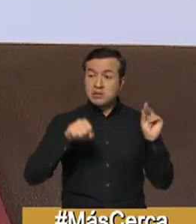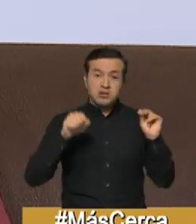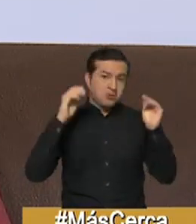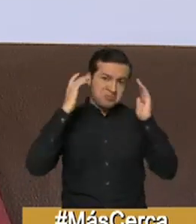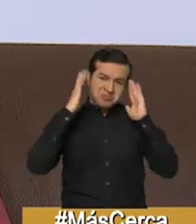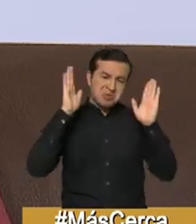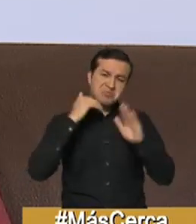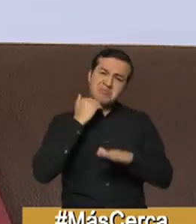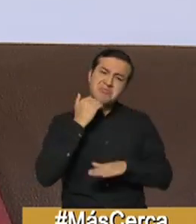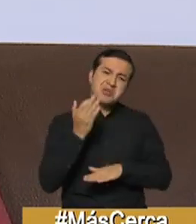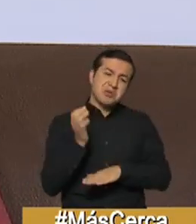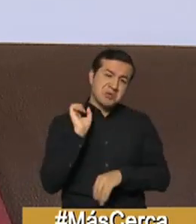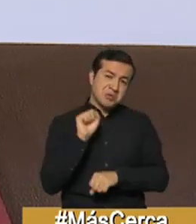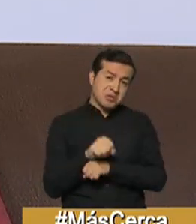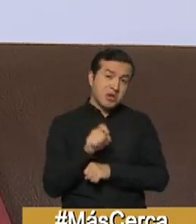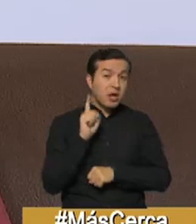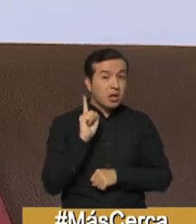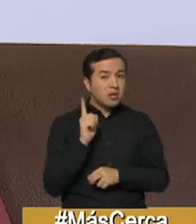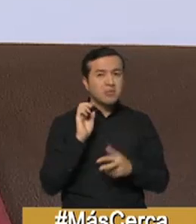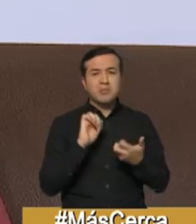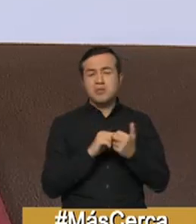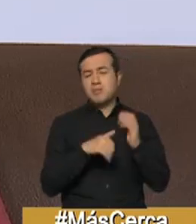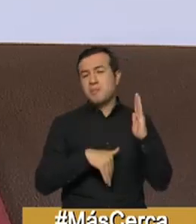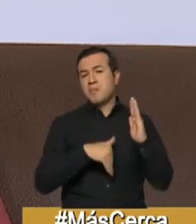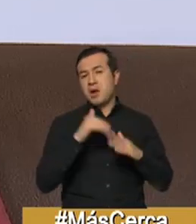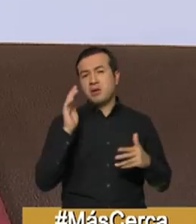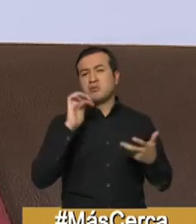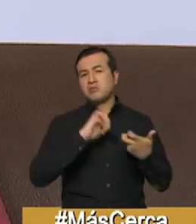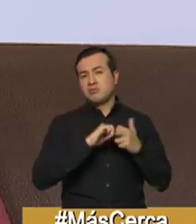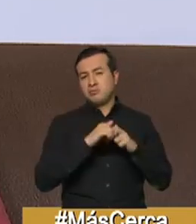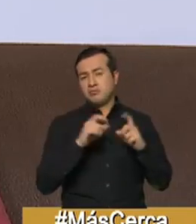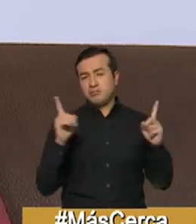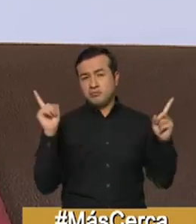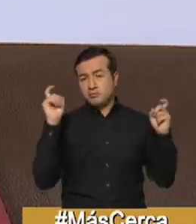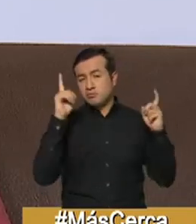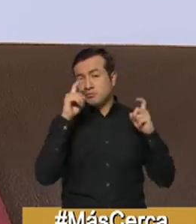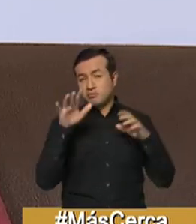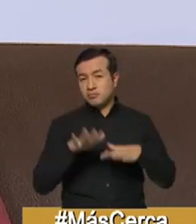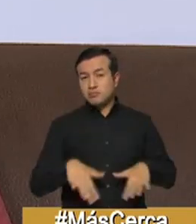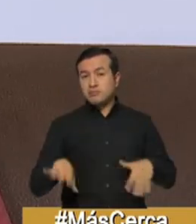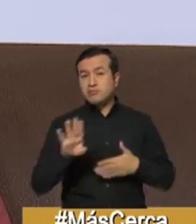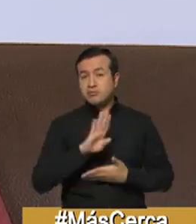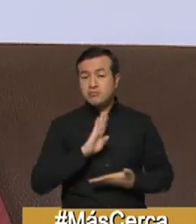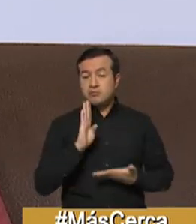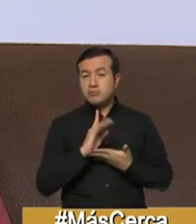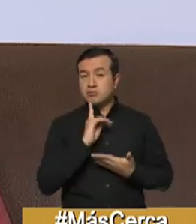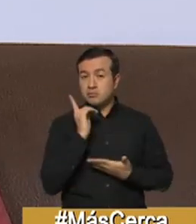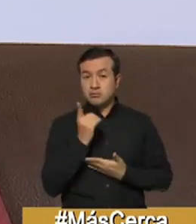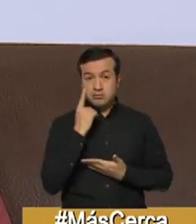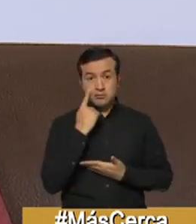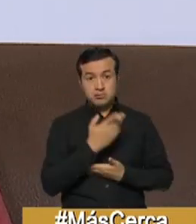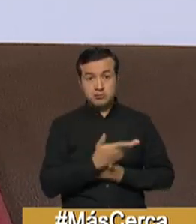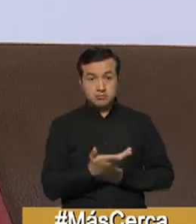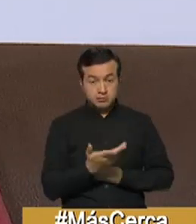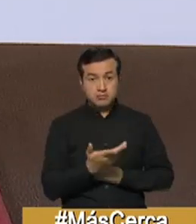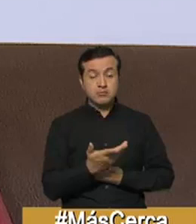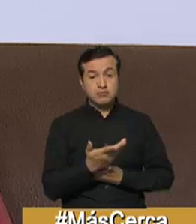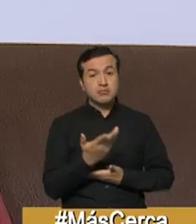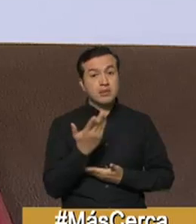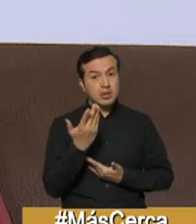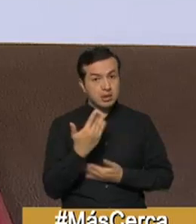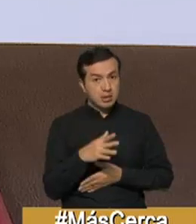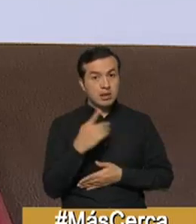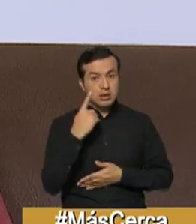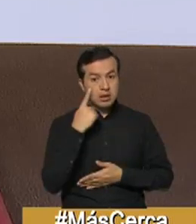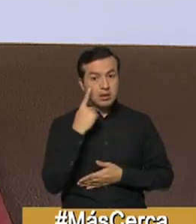qué. Esa ha sido una de nuestras mayores problemáticas en el barrio. Pero para eso hemos